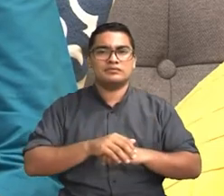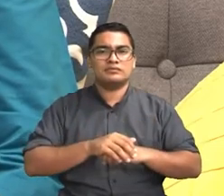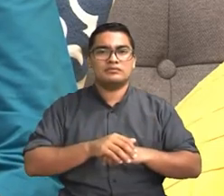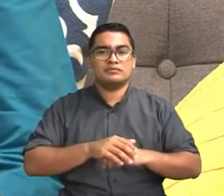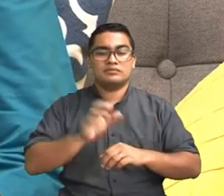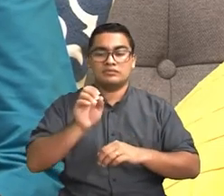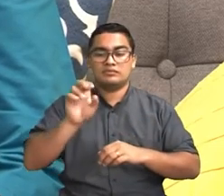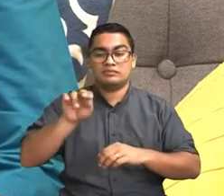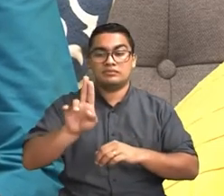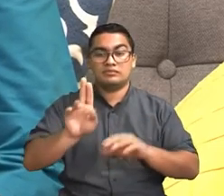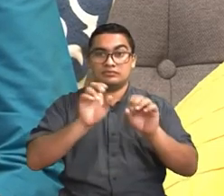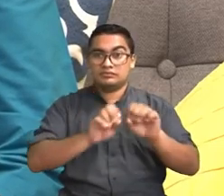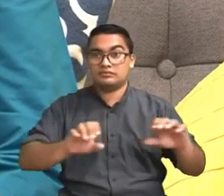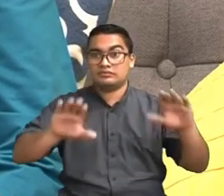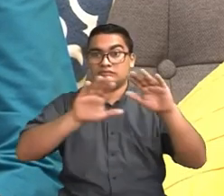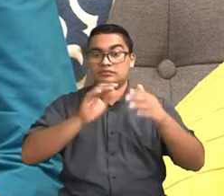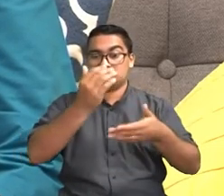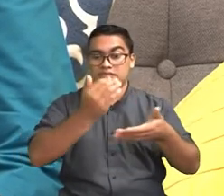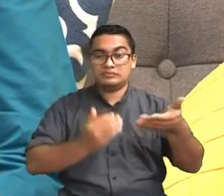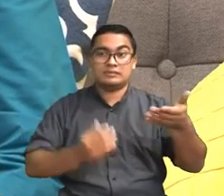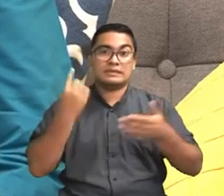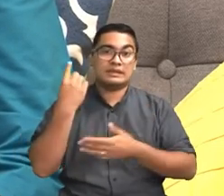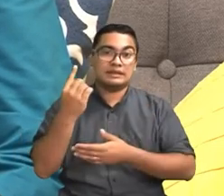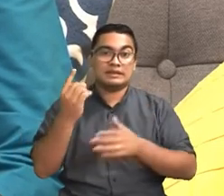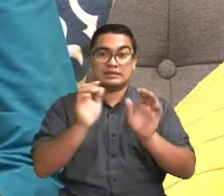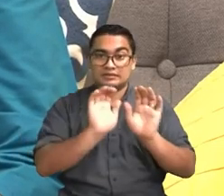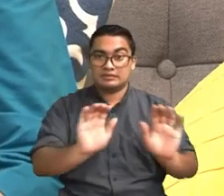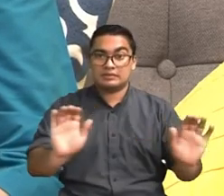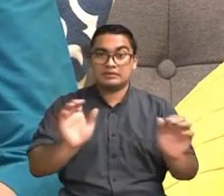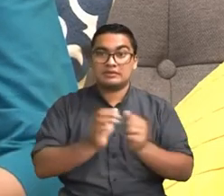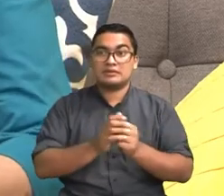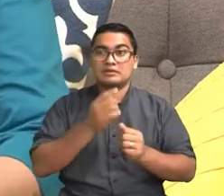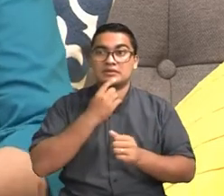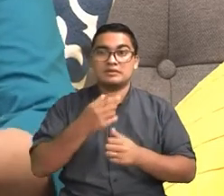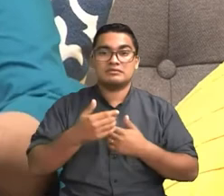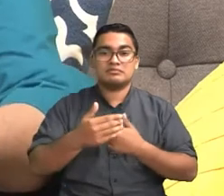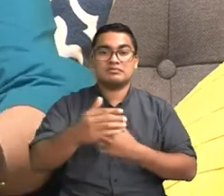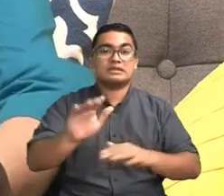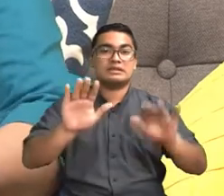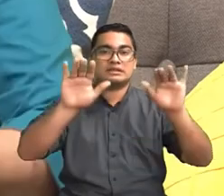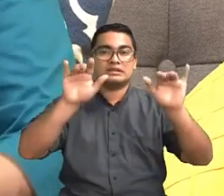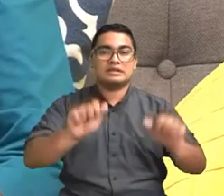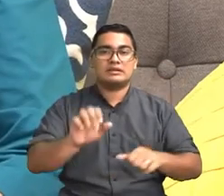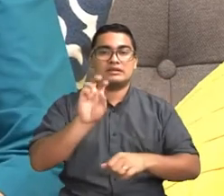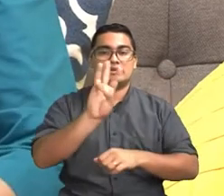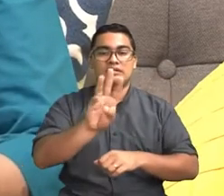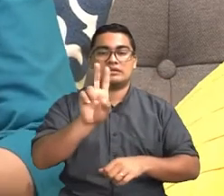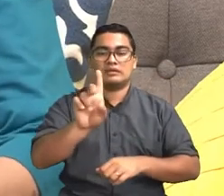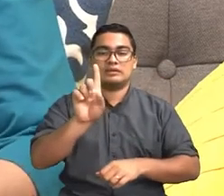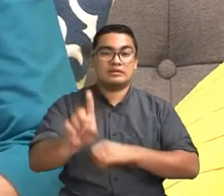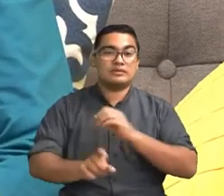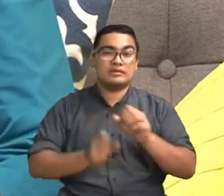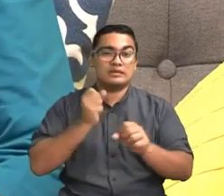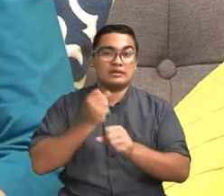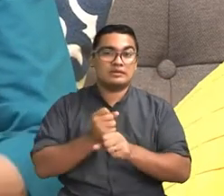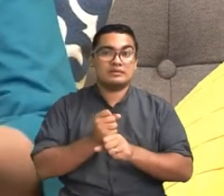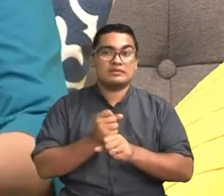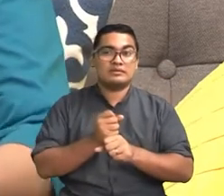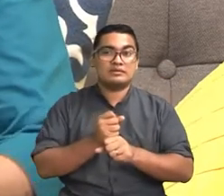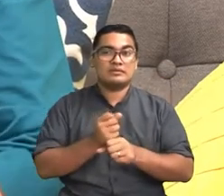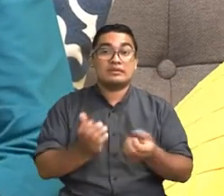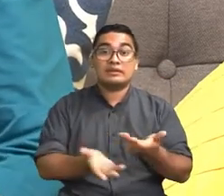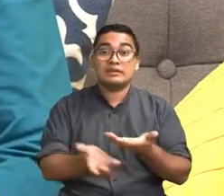esta convención de los derechos sobre la niñez. Vamos ya entonces a rumbarnos a 31 años que tienen que ver con